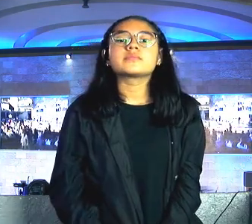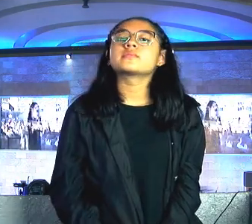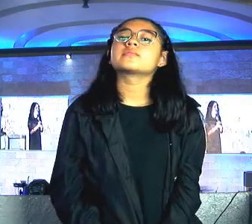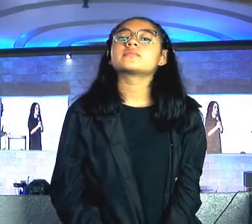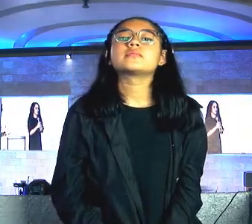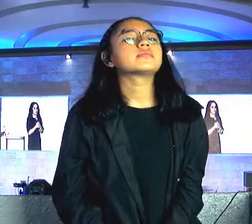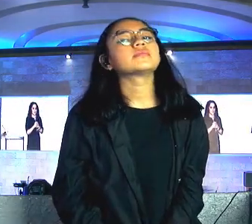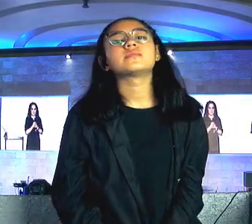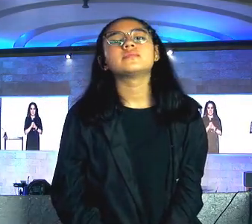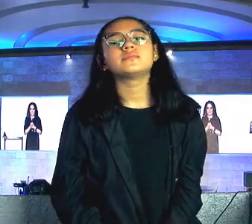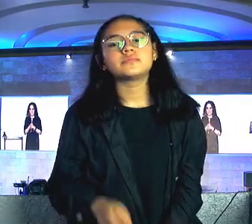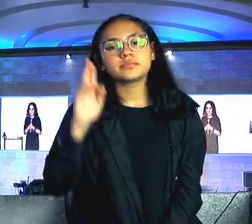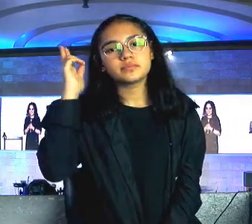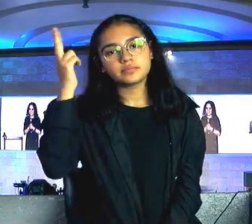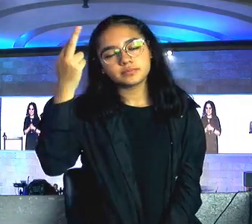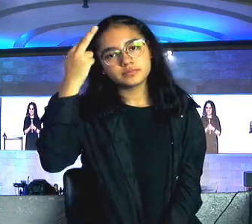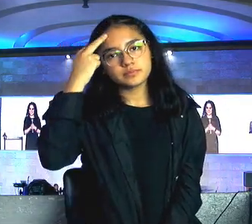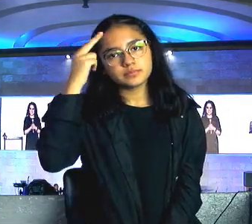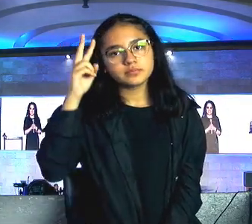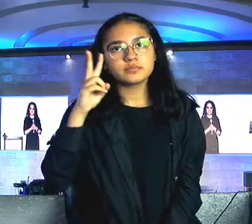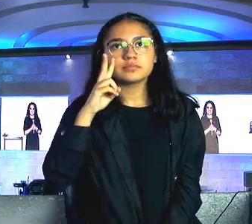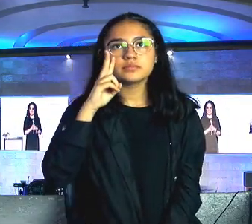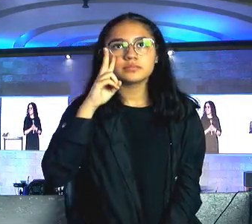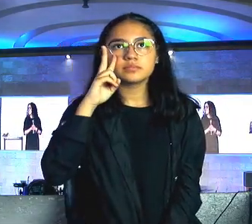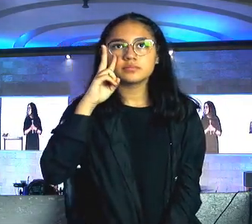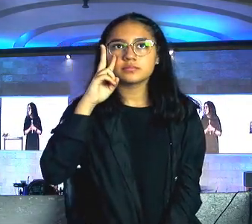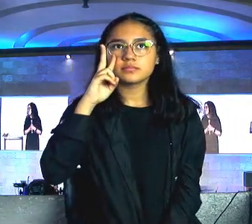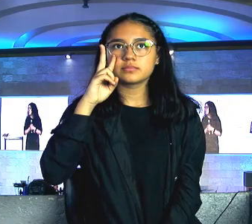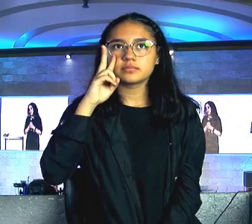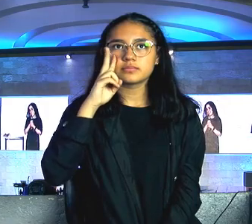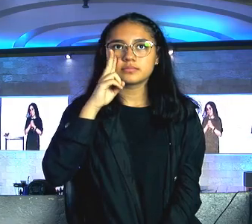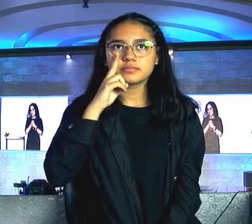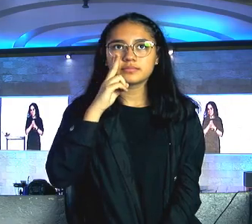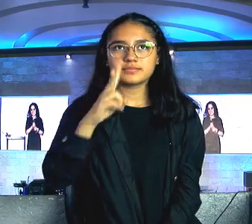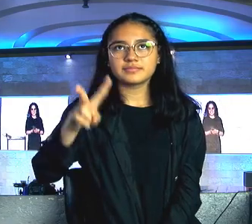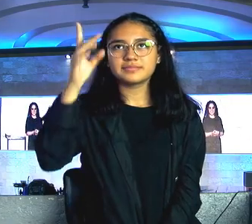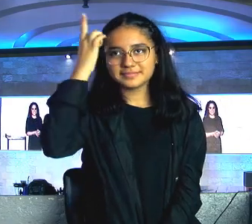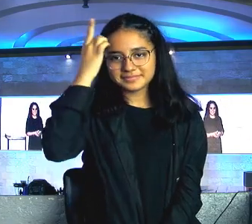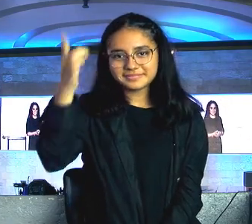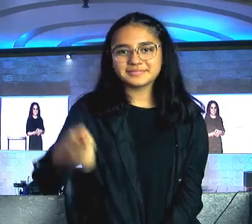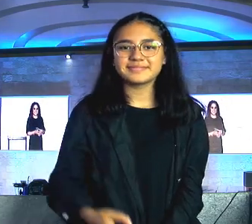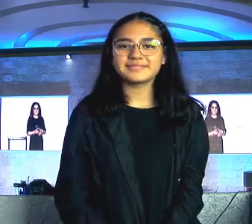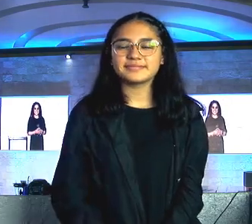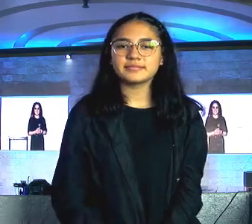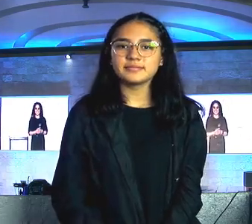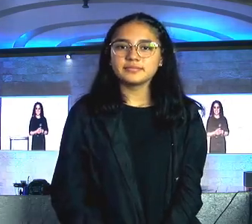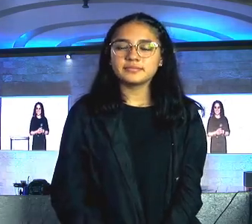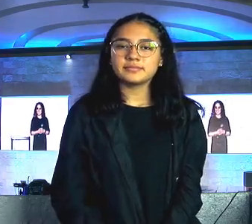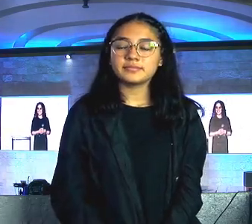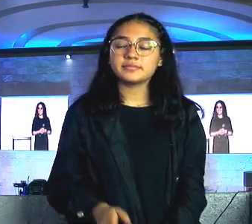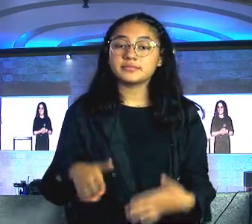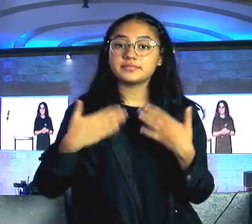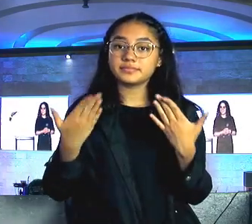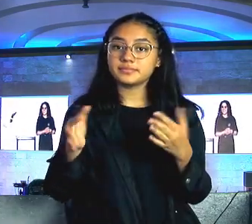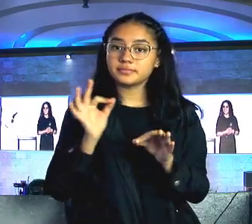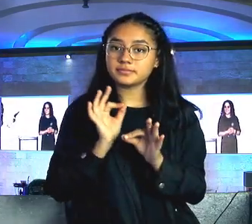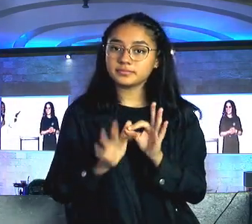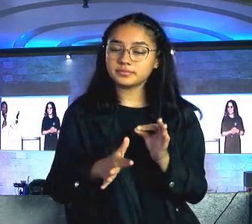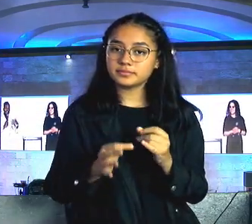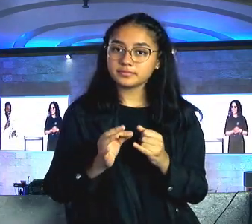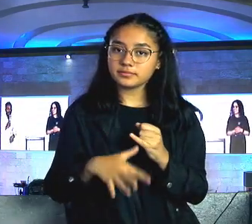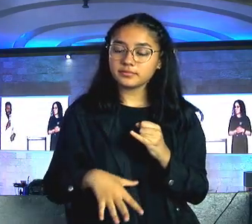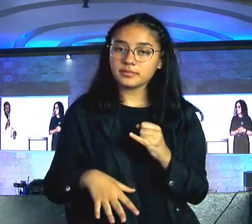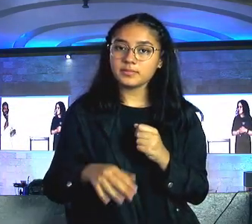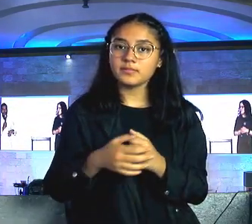un mundo nos vigila. Nos vigila Dios. Nos vigila Dios. Pues los invitamos ya por último, las puertas de la Cala Café